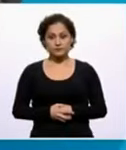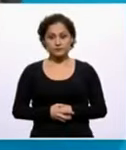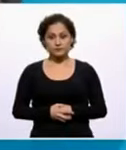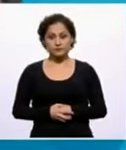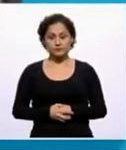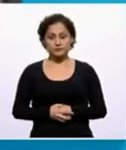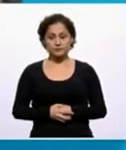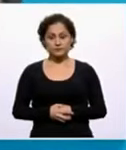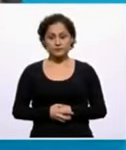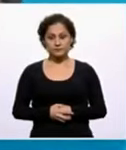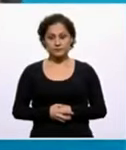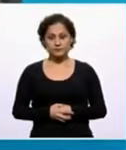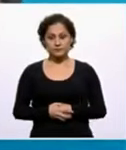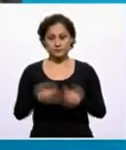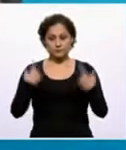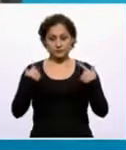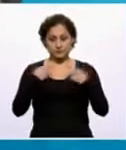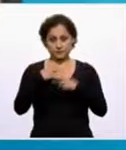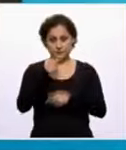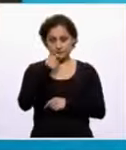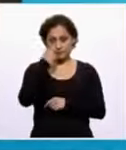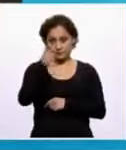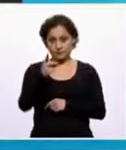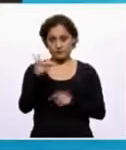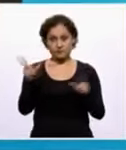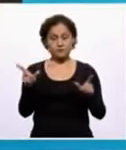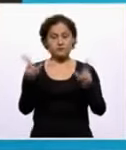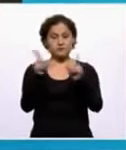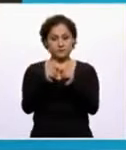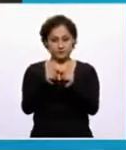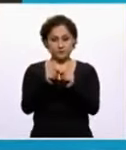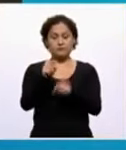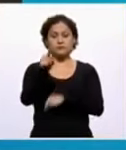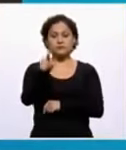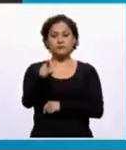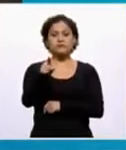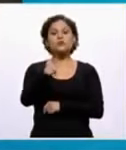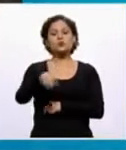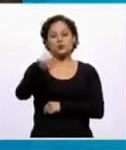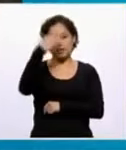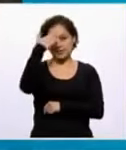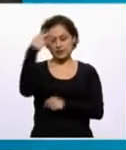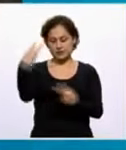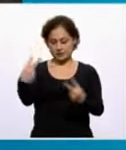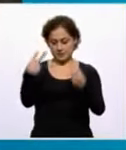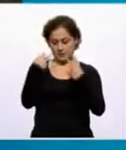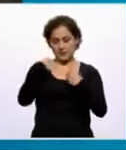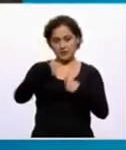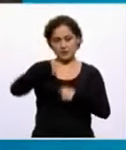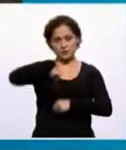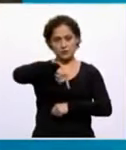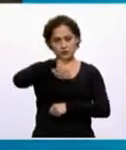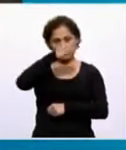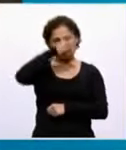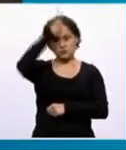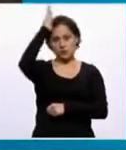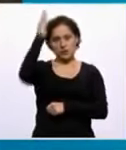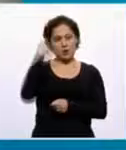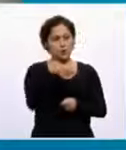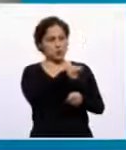Y eso es todo. Espero que ahora conozcáis un poco mejor a qué nos dedicamos los bomberos, además de apagar